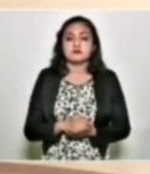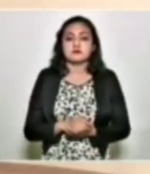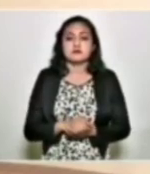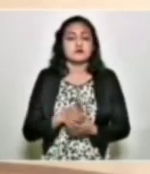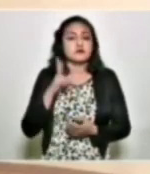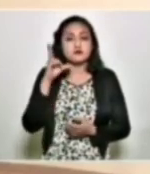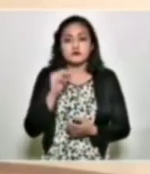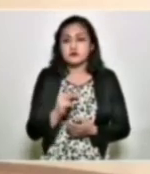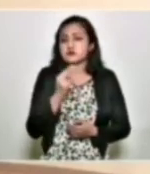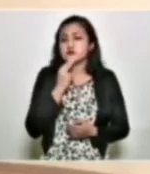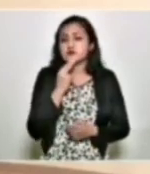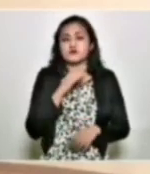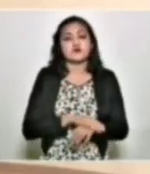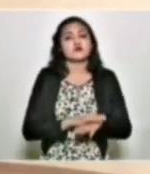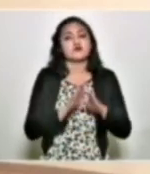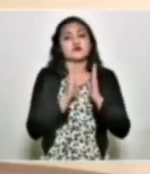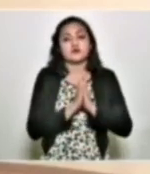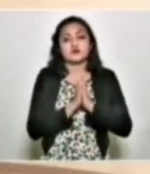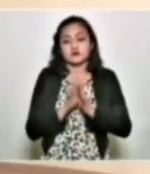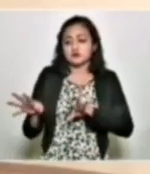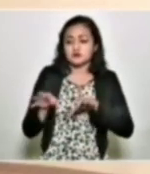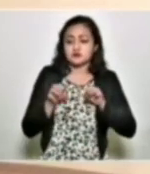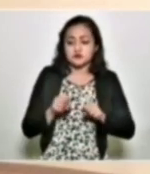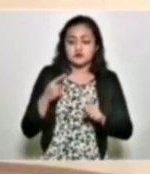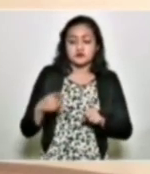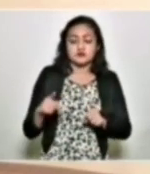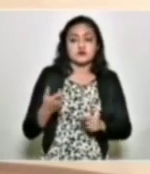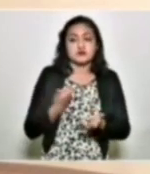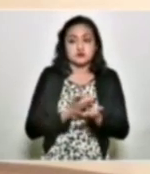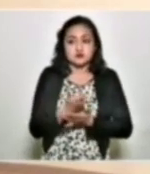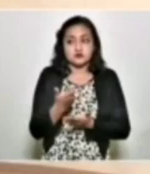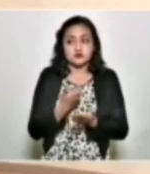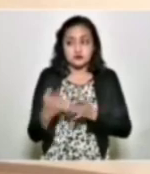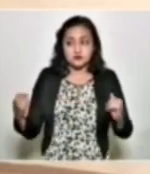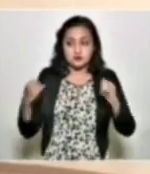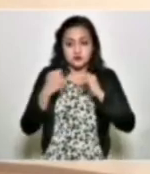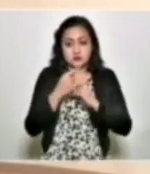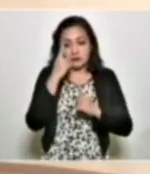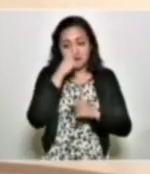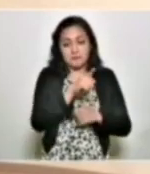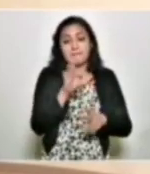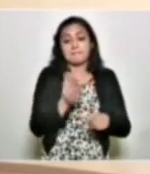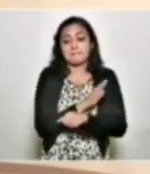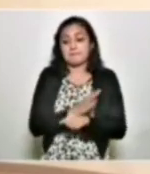a no usar recursos públicos en beneficio de ninguna campaña